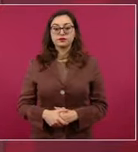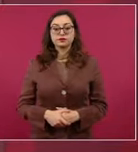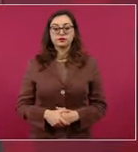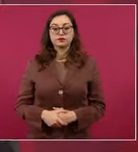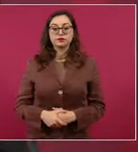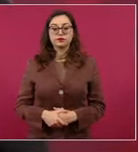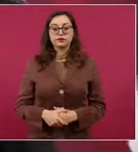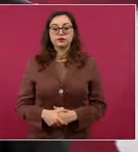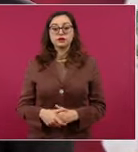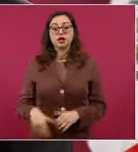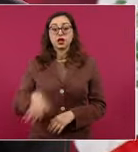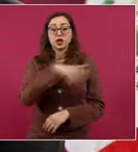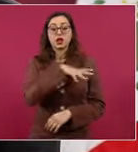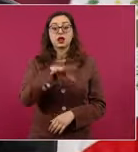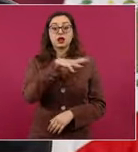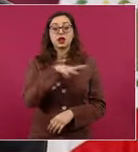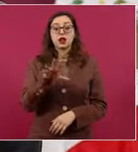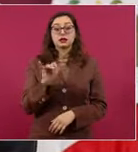del general Cienfuegos,